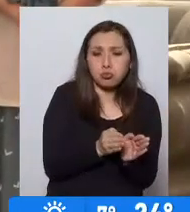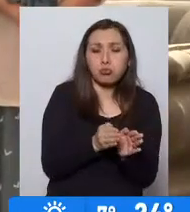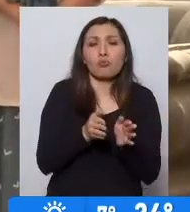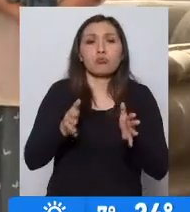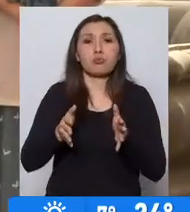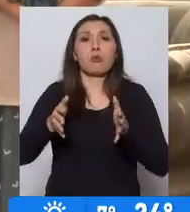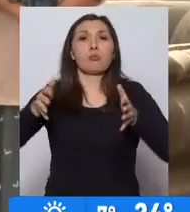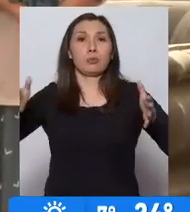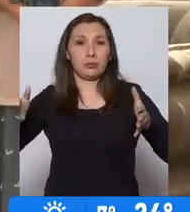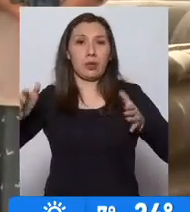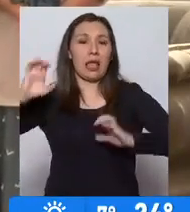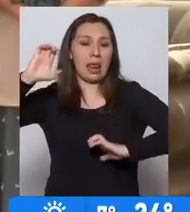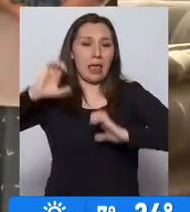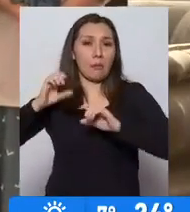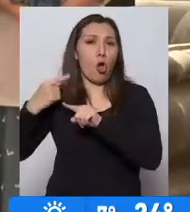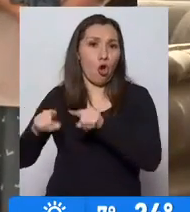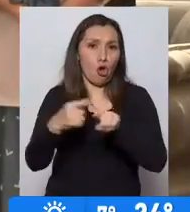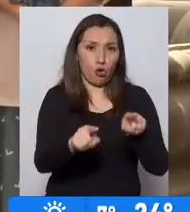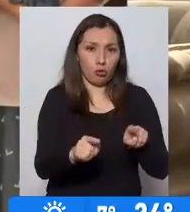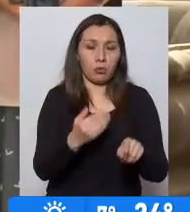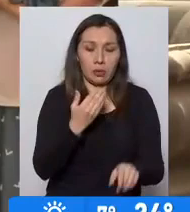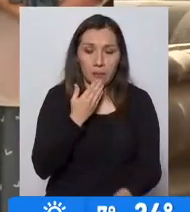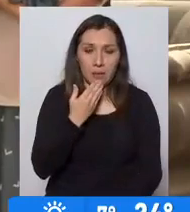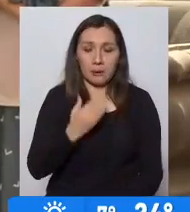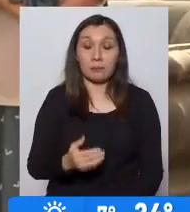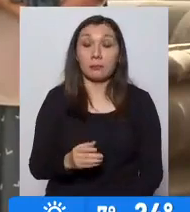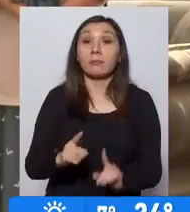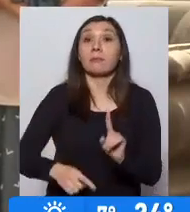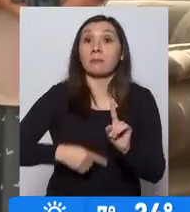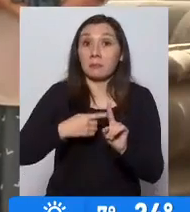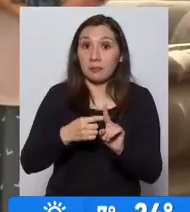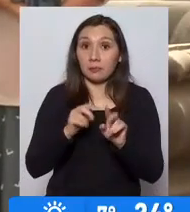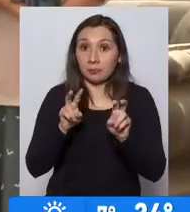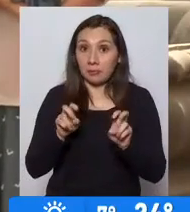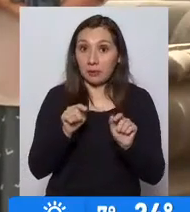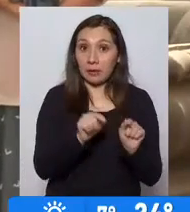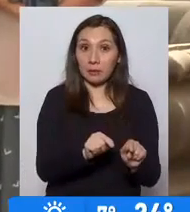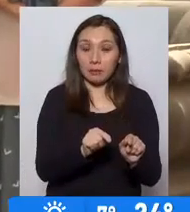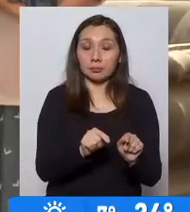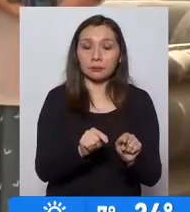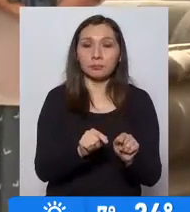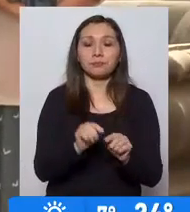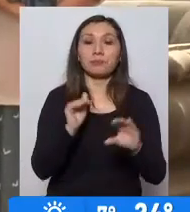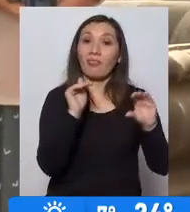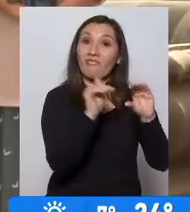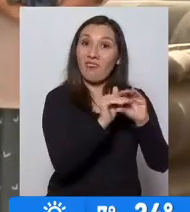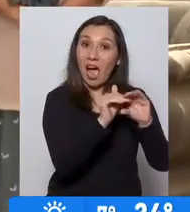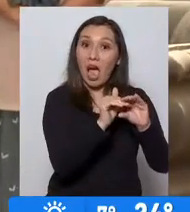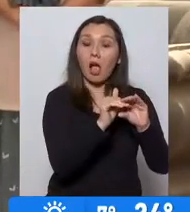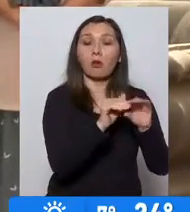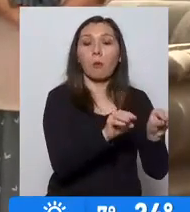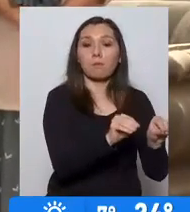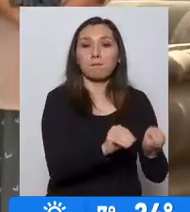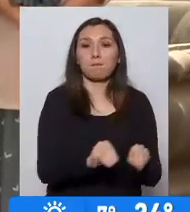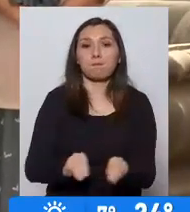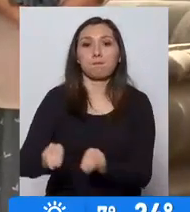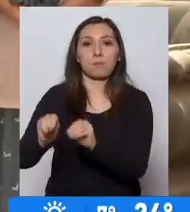pequeñas, medianas y otras empresas. Además de ello, los bancos van a